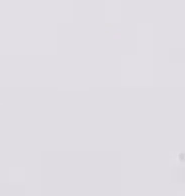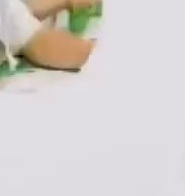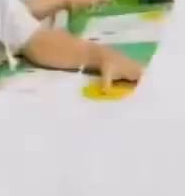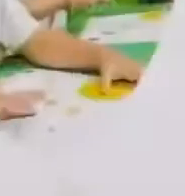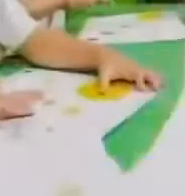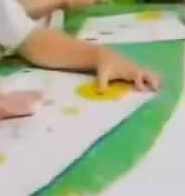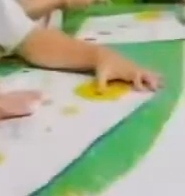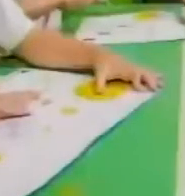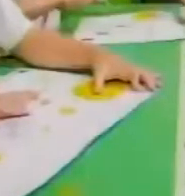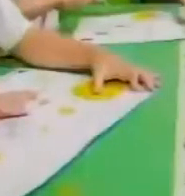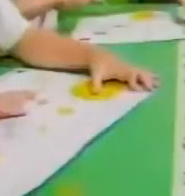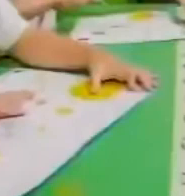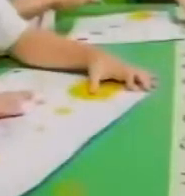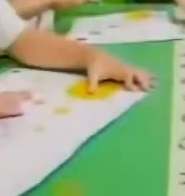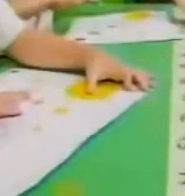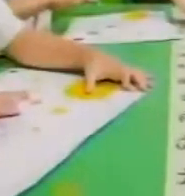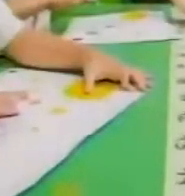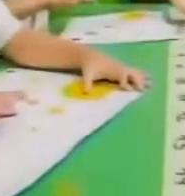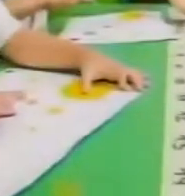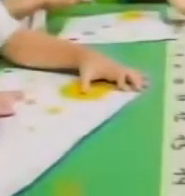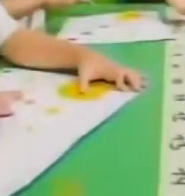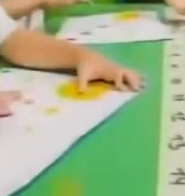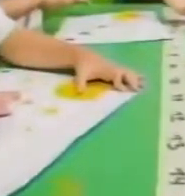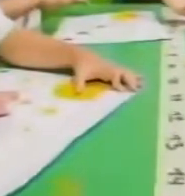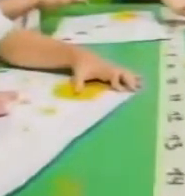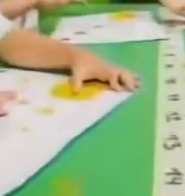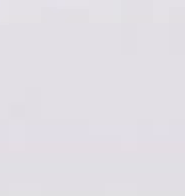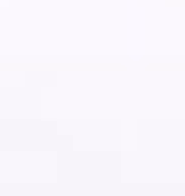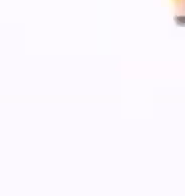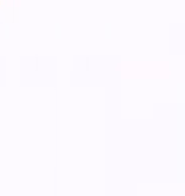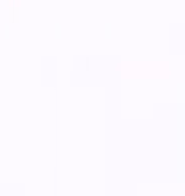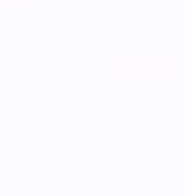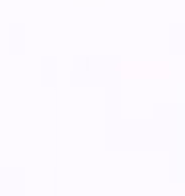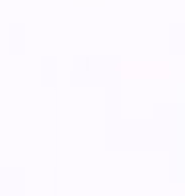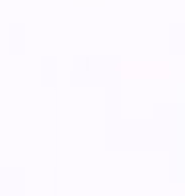A continuación, destrezas de aprendizaje preprimaria.